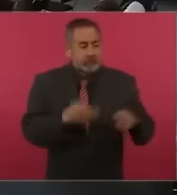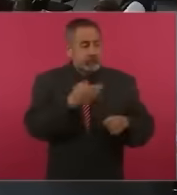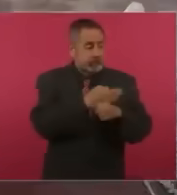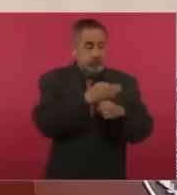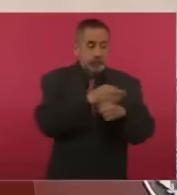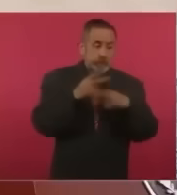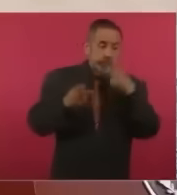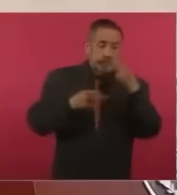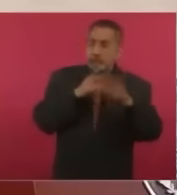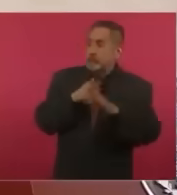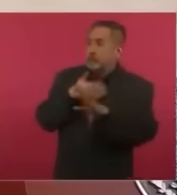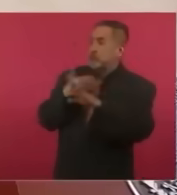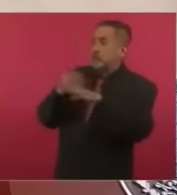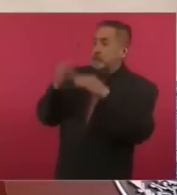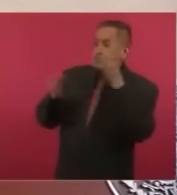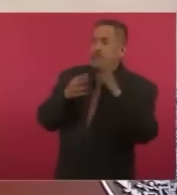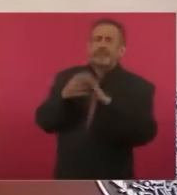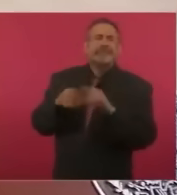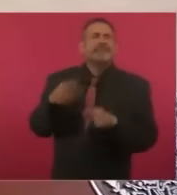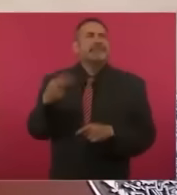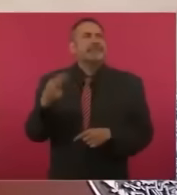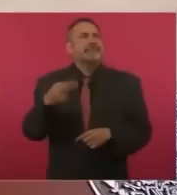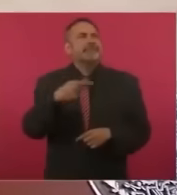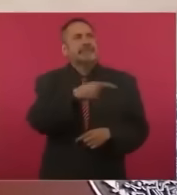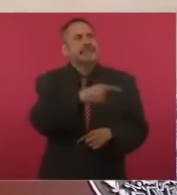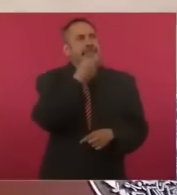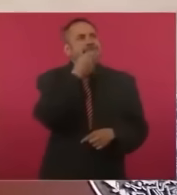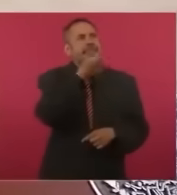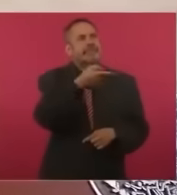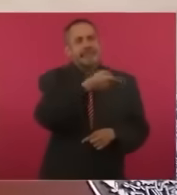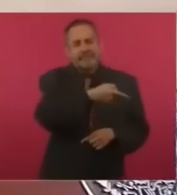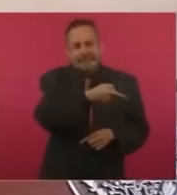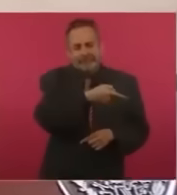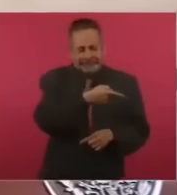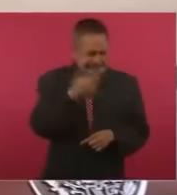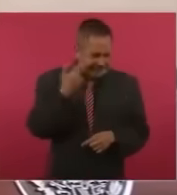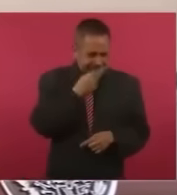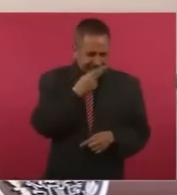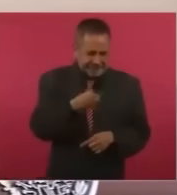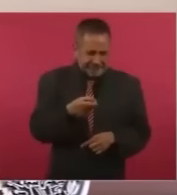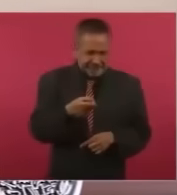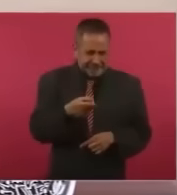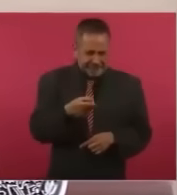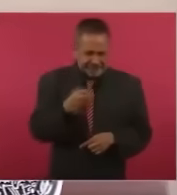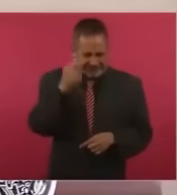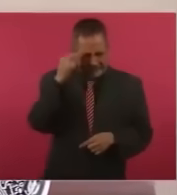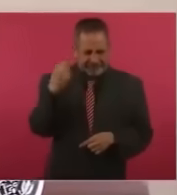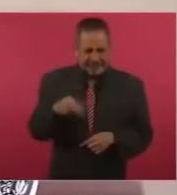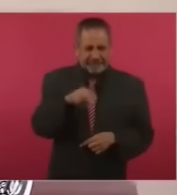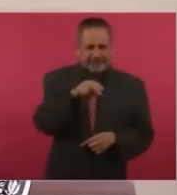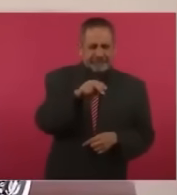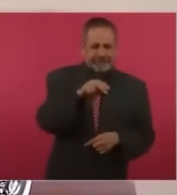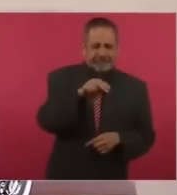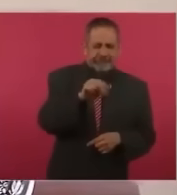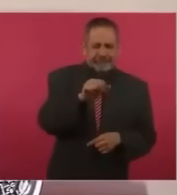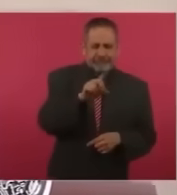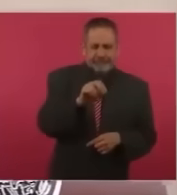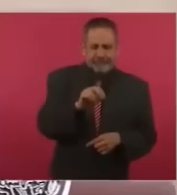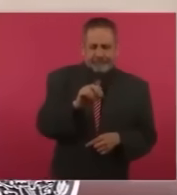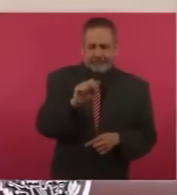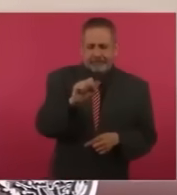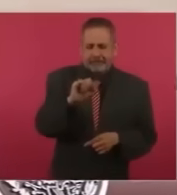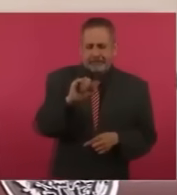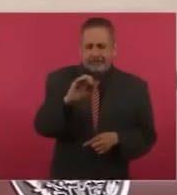concentrada en la agenda de las nuevas banderas vinculadas a los Derechos Humanos el feminismo temas de género ecología